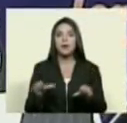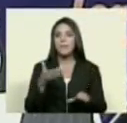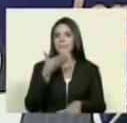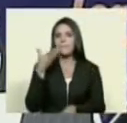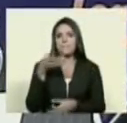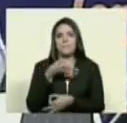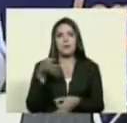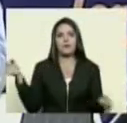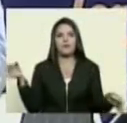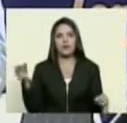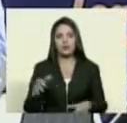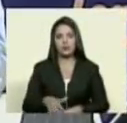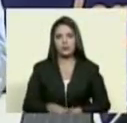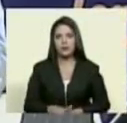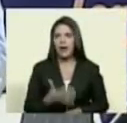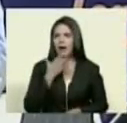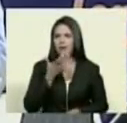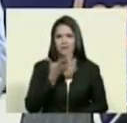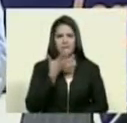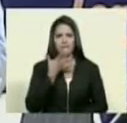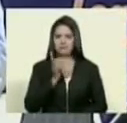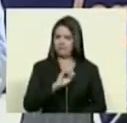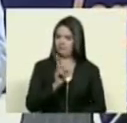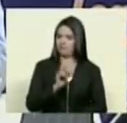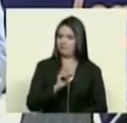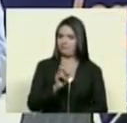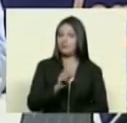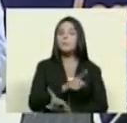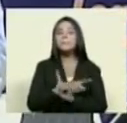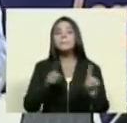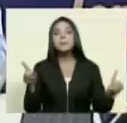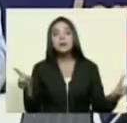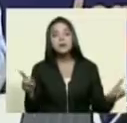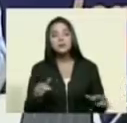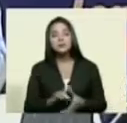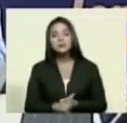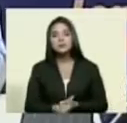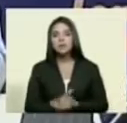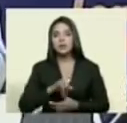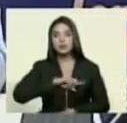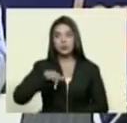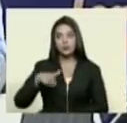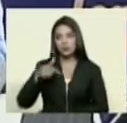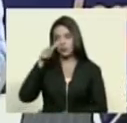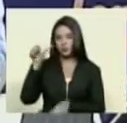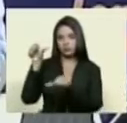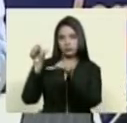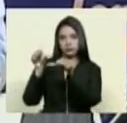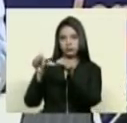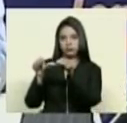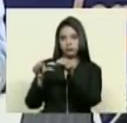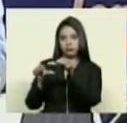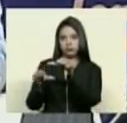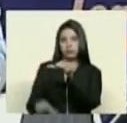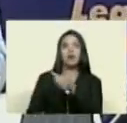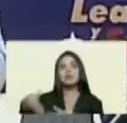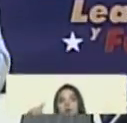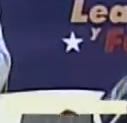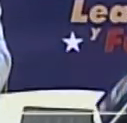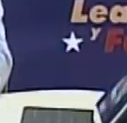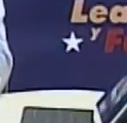perfecto, cosa que no es nada sencilla. Pero si revisamos los tiempos de votación del día de